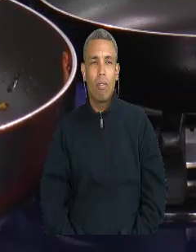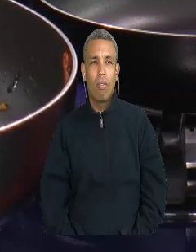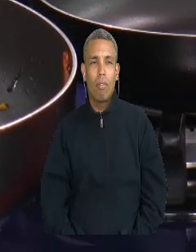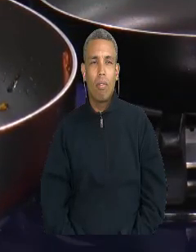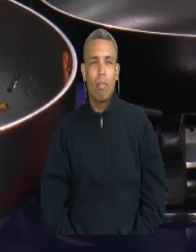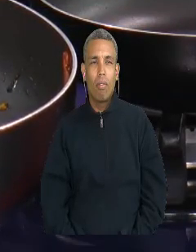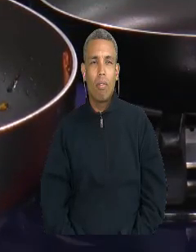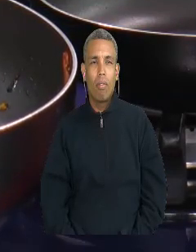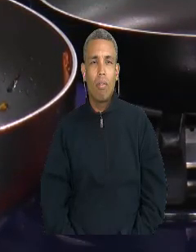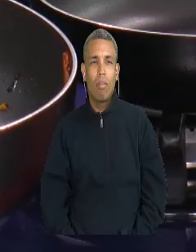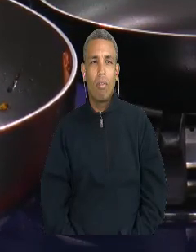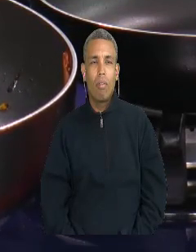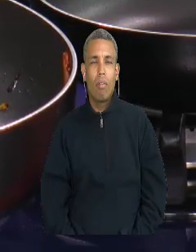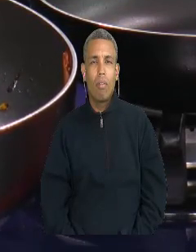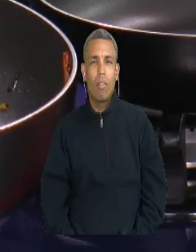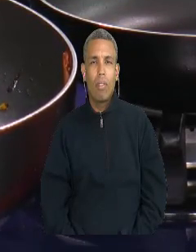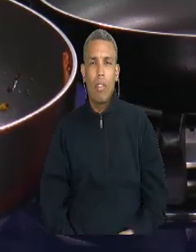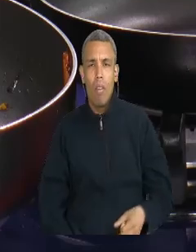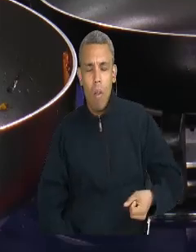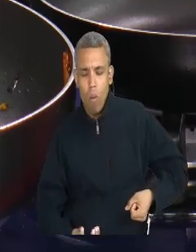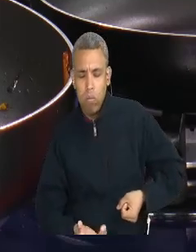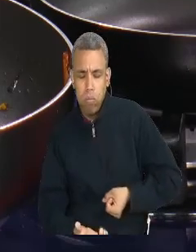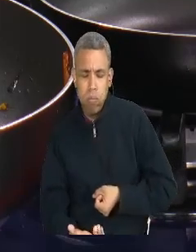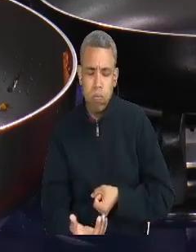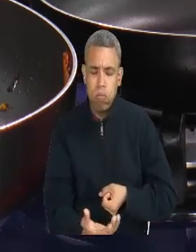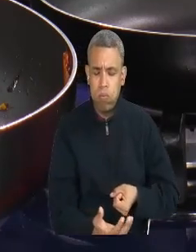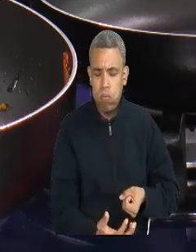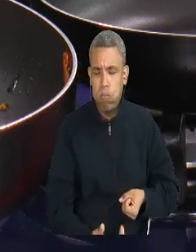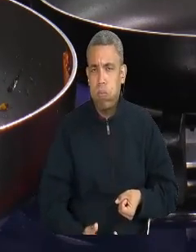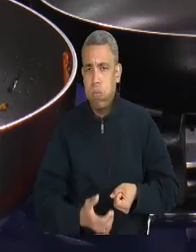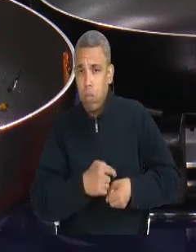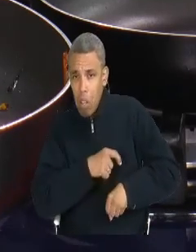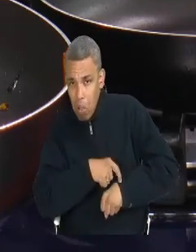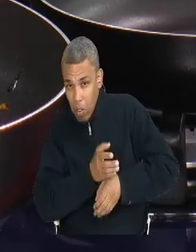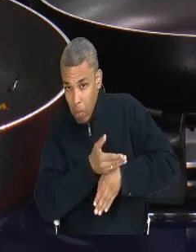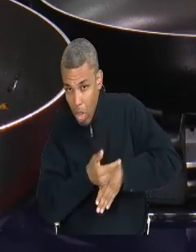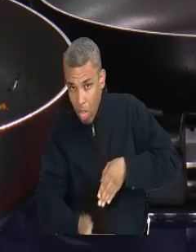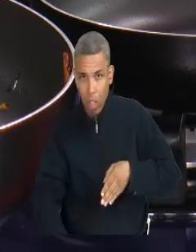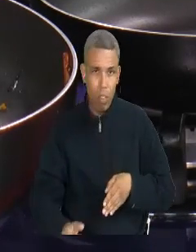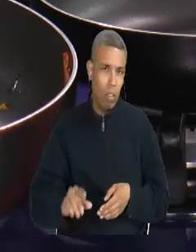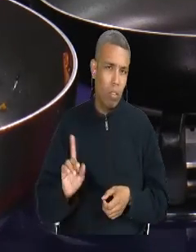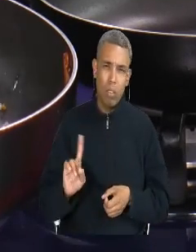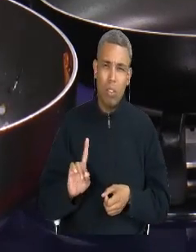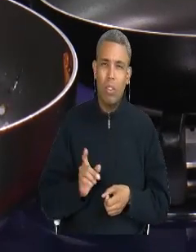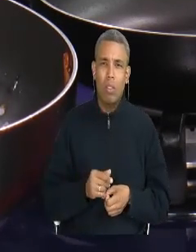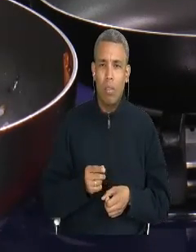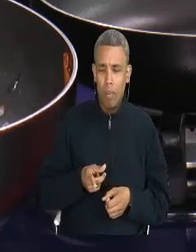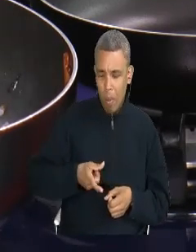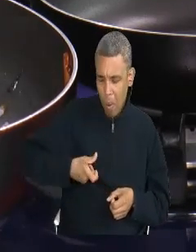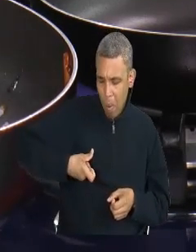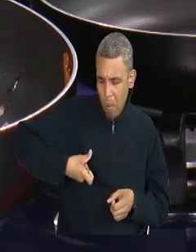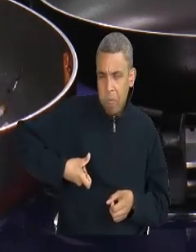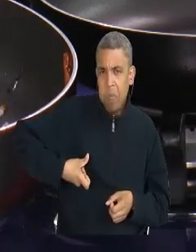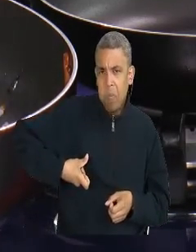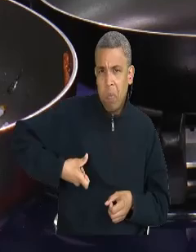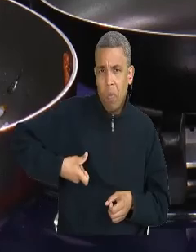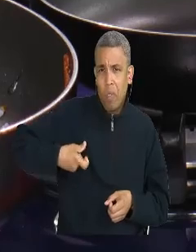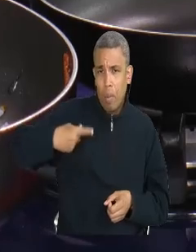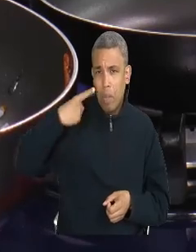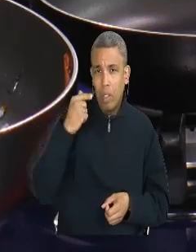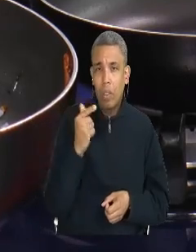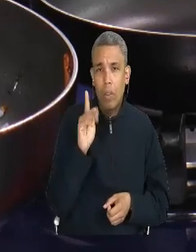cocción. ¿Por qué? Porque los camarones entonces se van a poner muy duros, van a quedar duros. Acá adiciono el arroz,